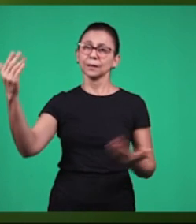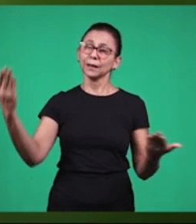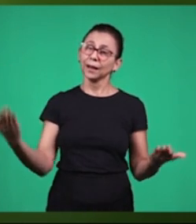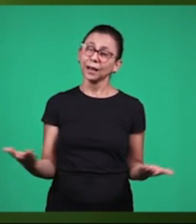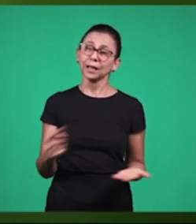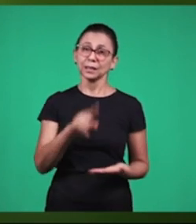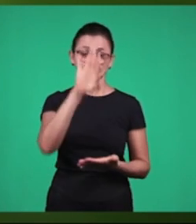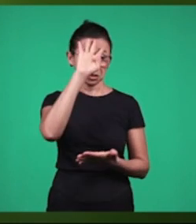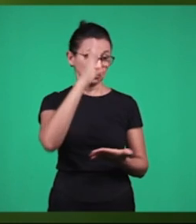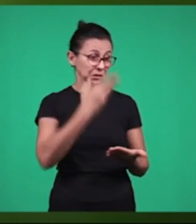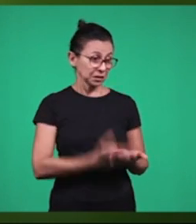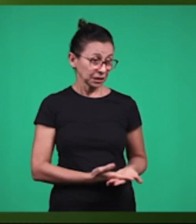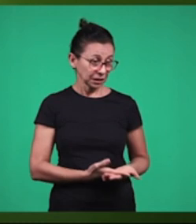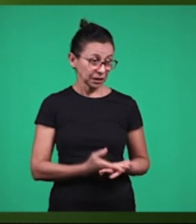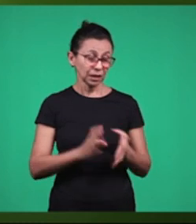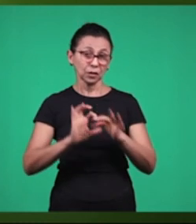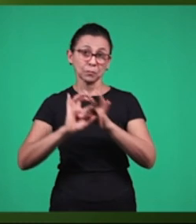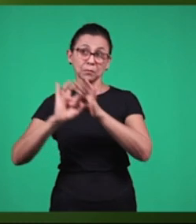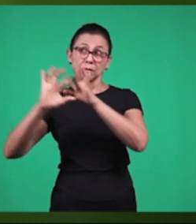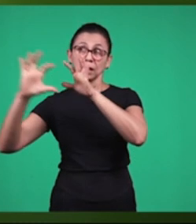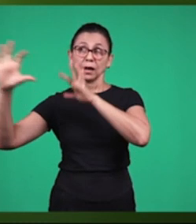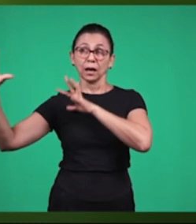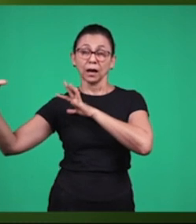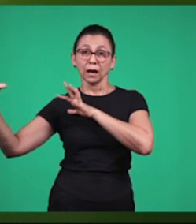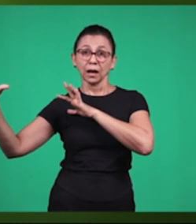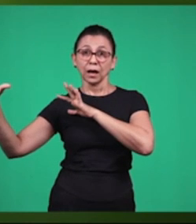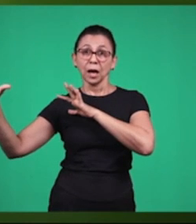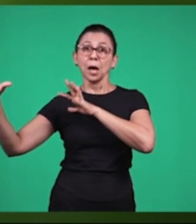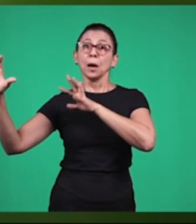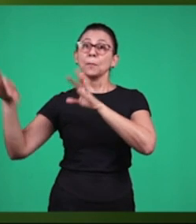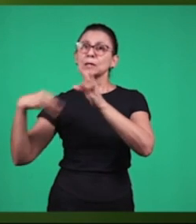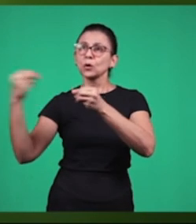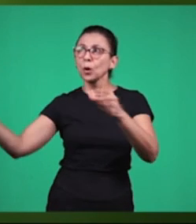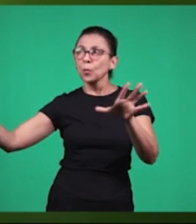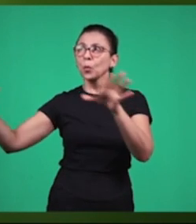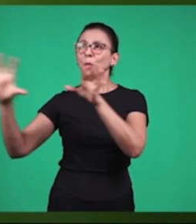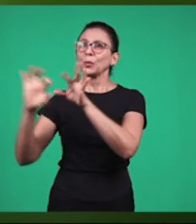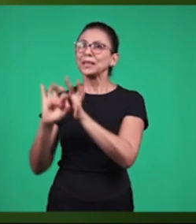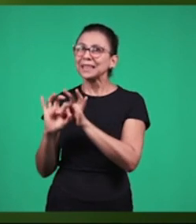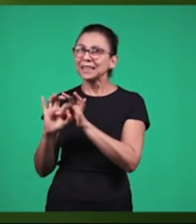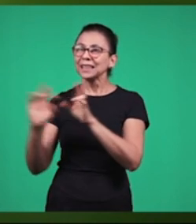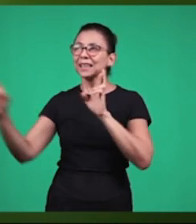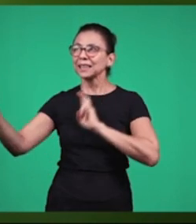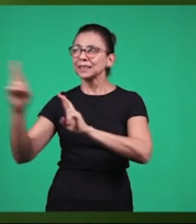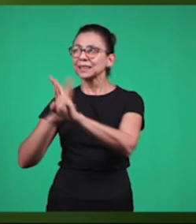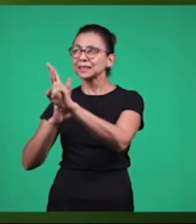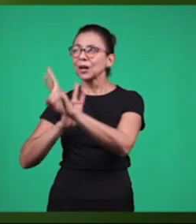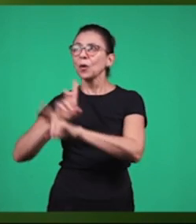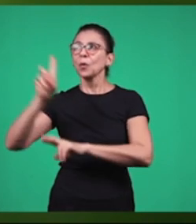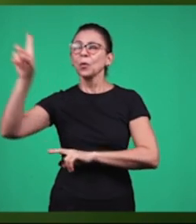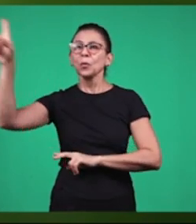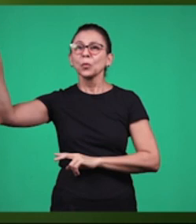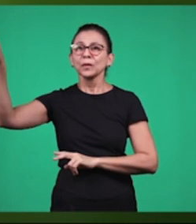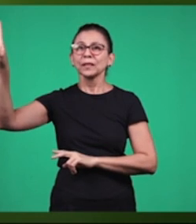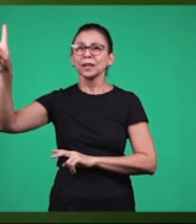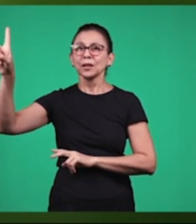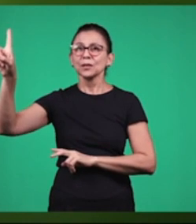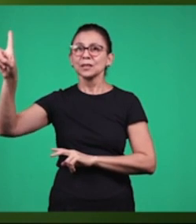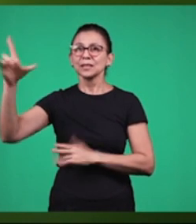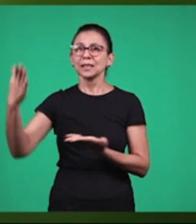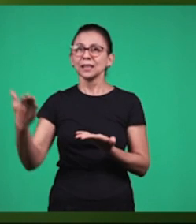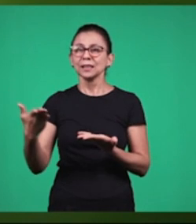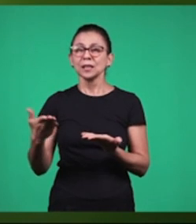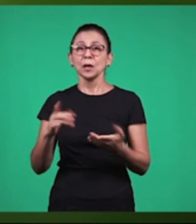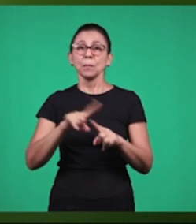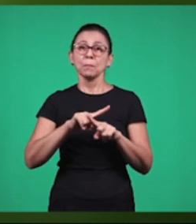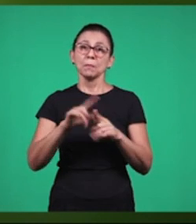en ese es recuperado el eslabón a través de la fe en Jesús. No es la fe en sus principios